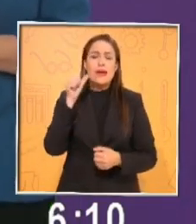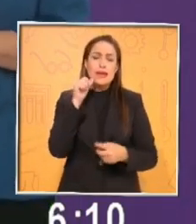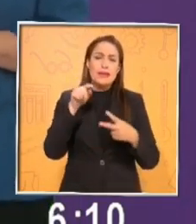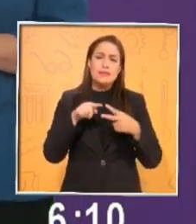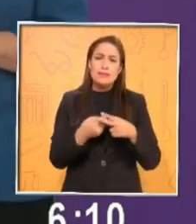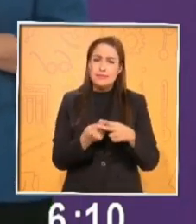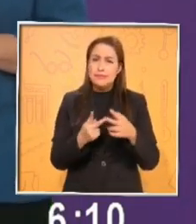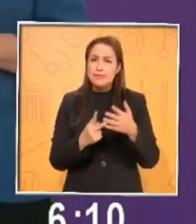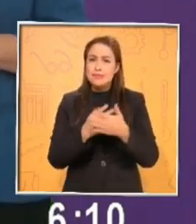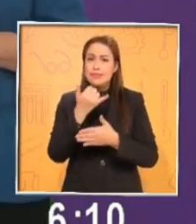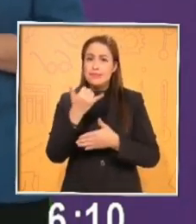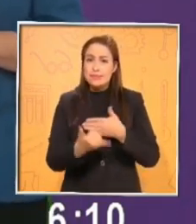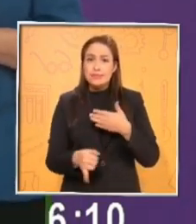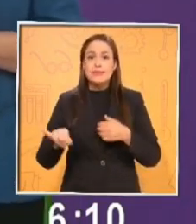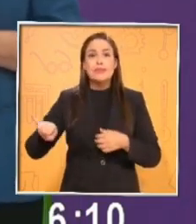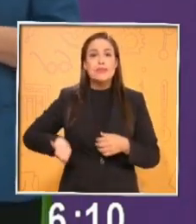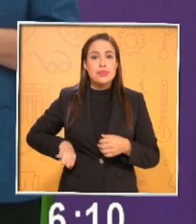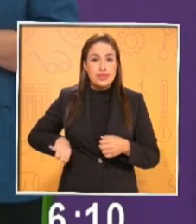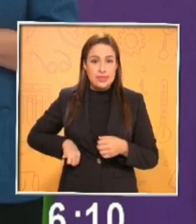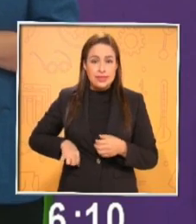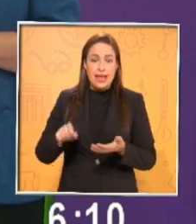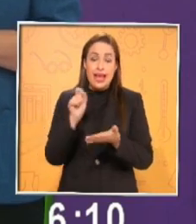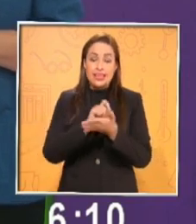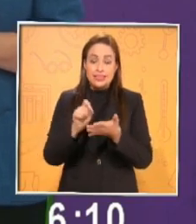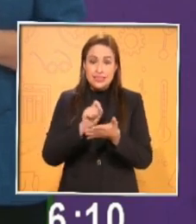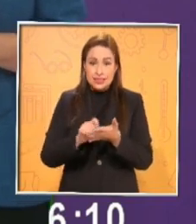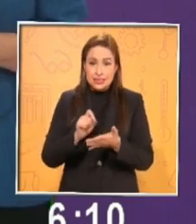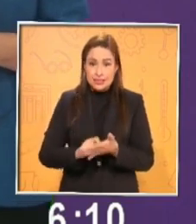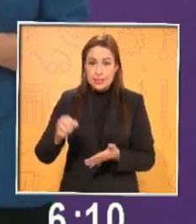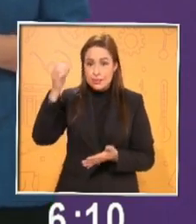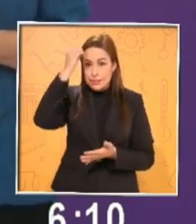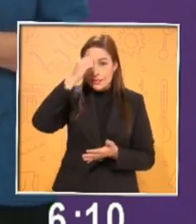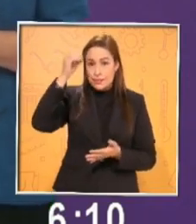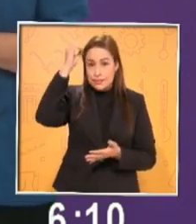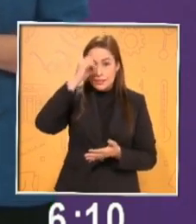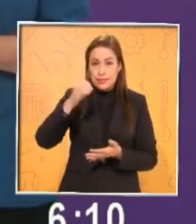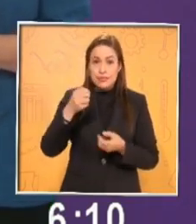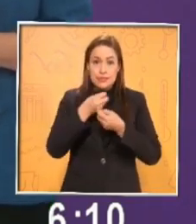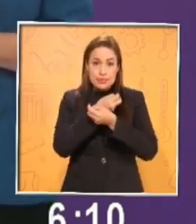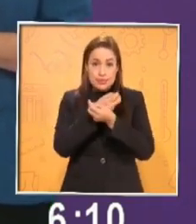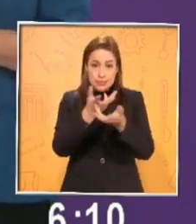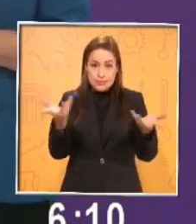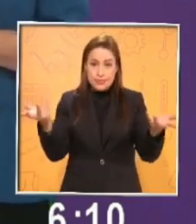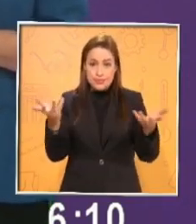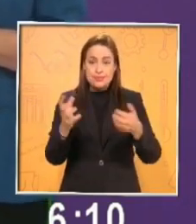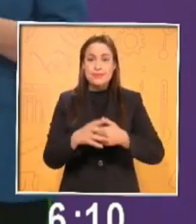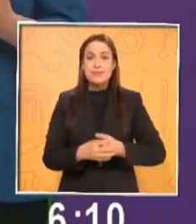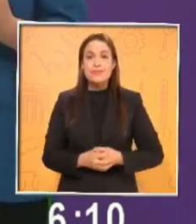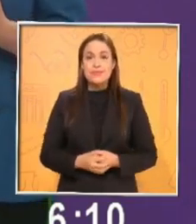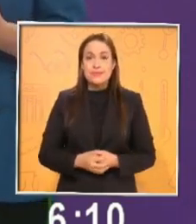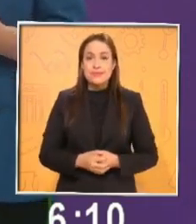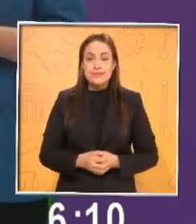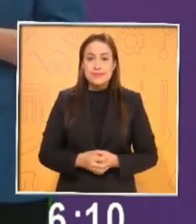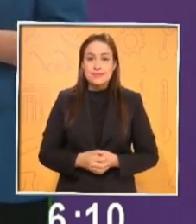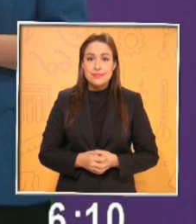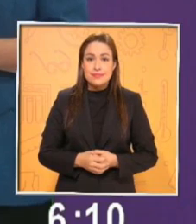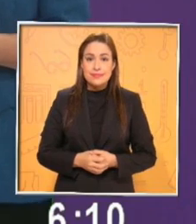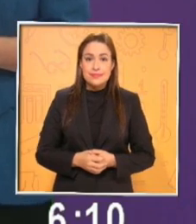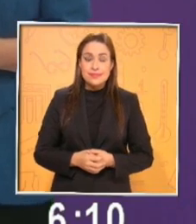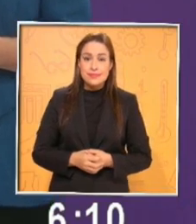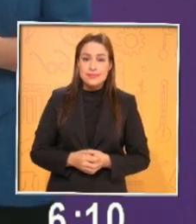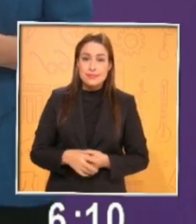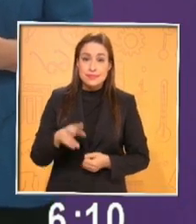interesante, el proyecto de escribir artículos de opinión para su difusión. Y